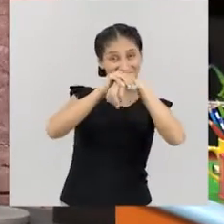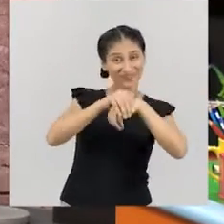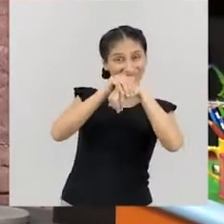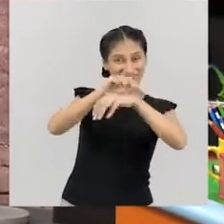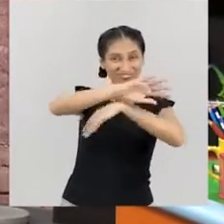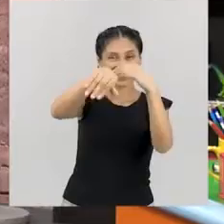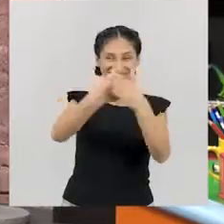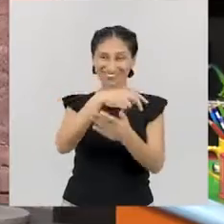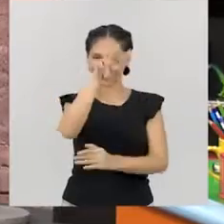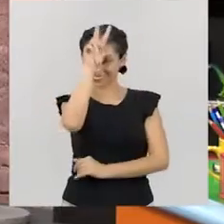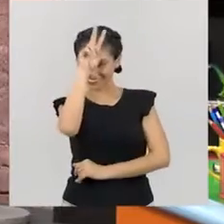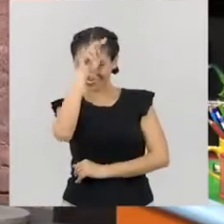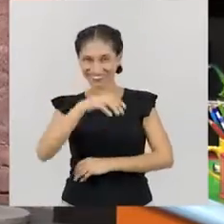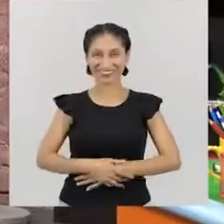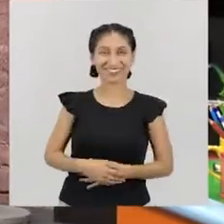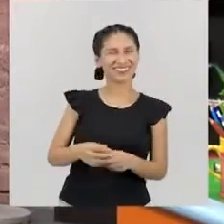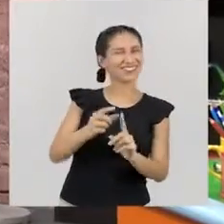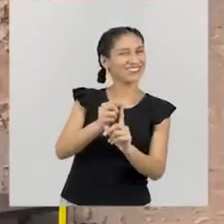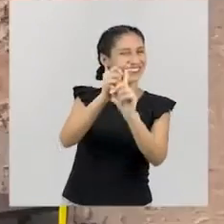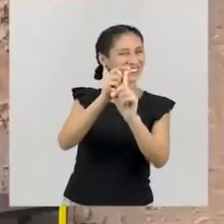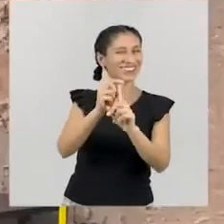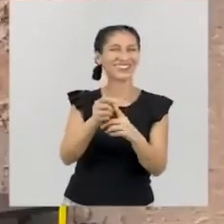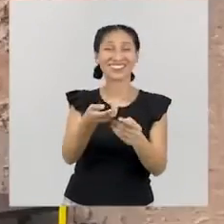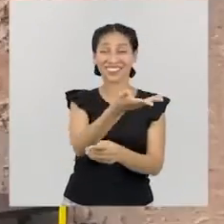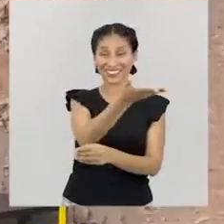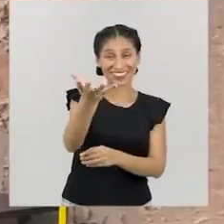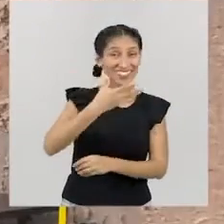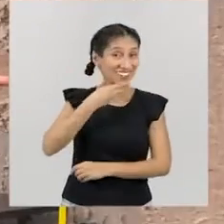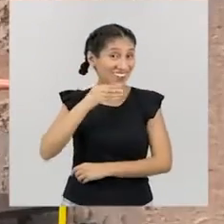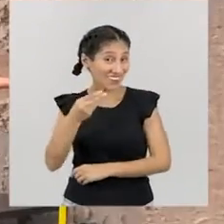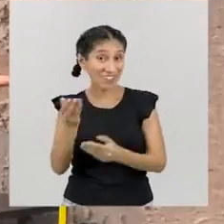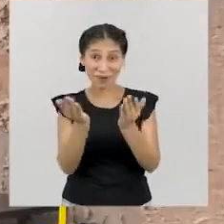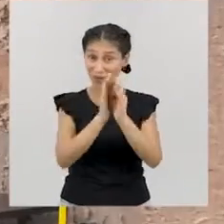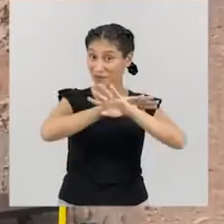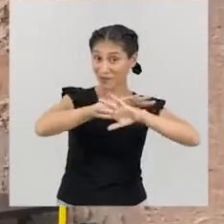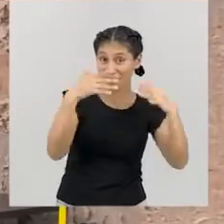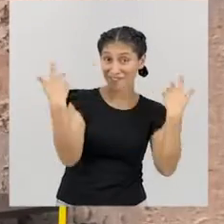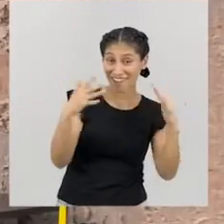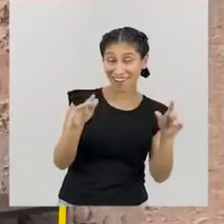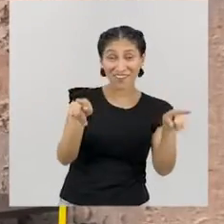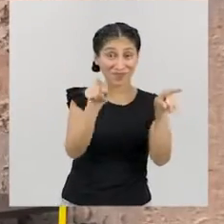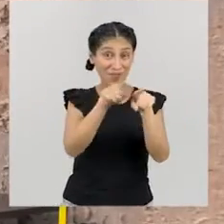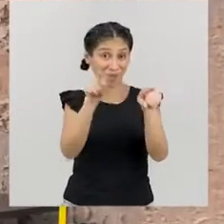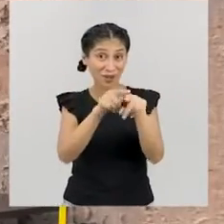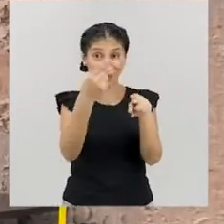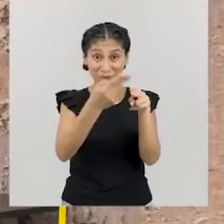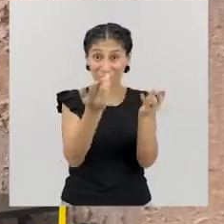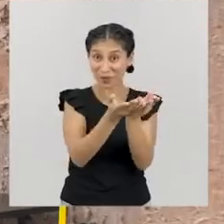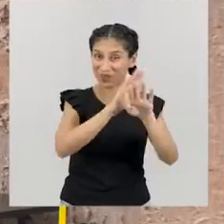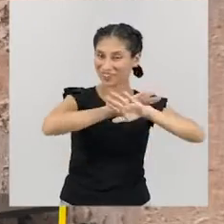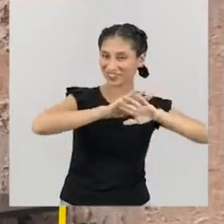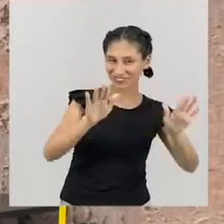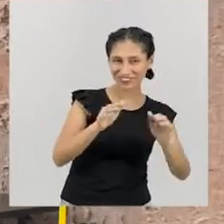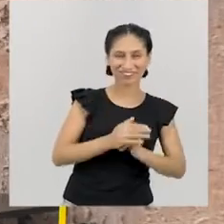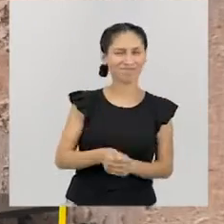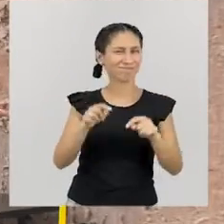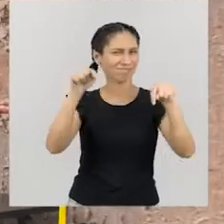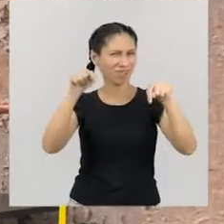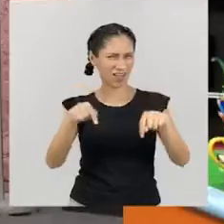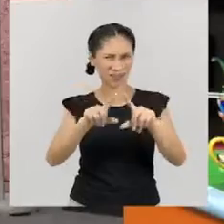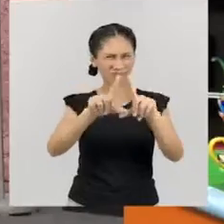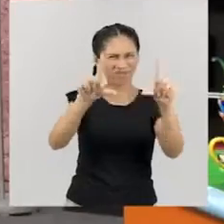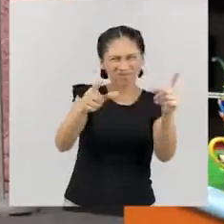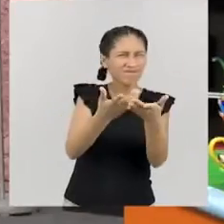Educación. Un saludo para todo el Perú. En especial a todos los jóvenes que ya terminaron el colegio y también a los que están por